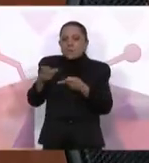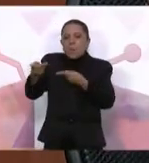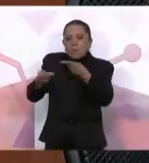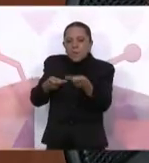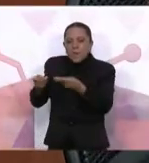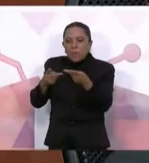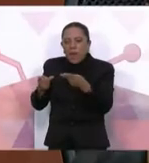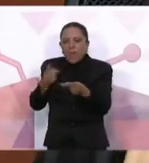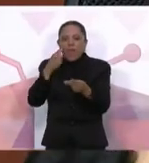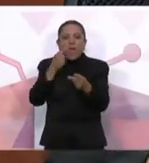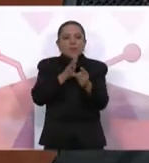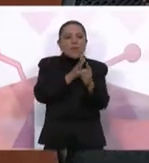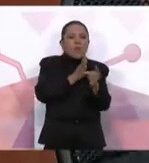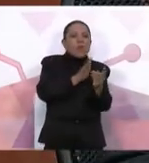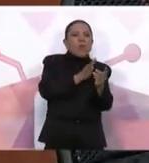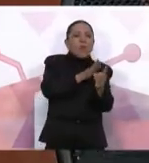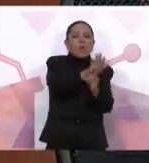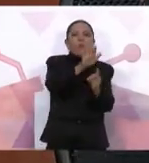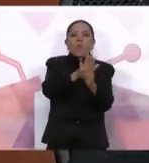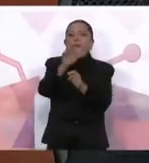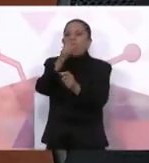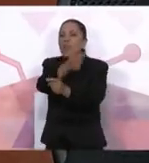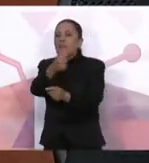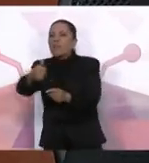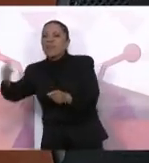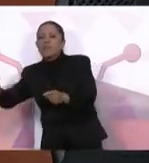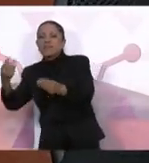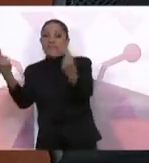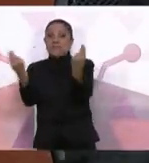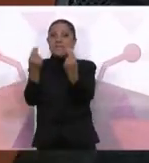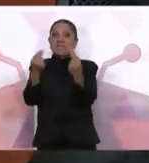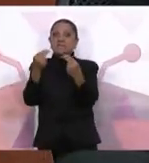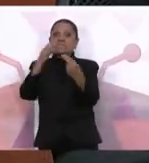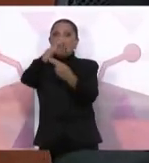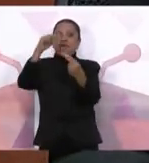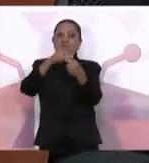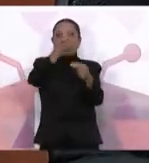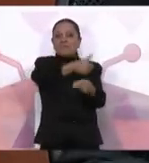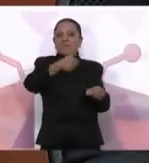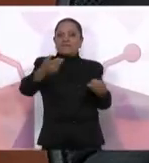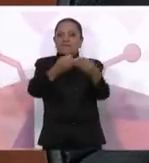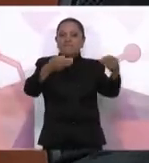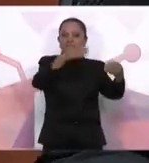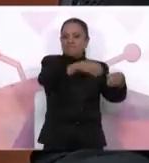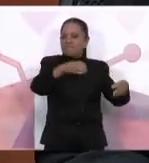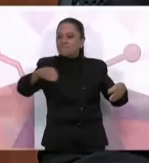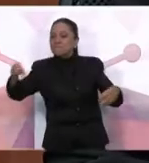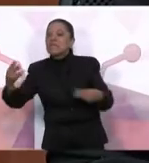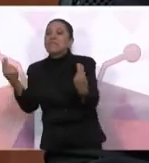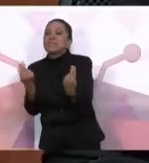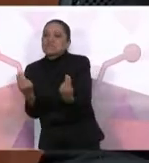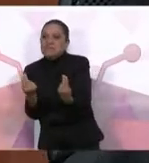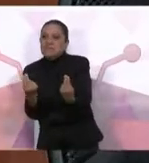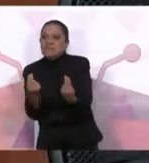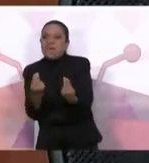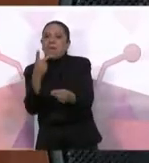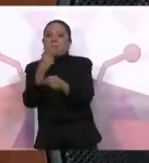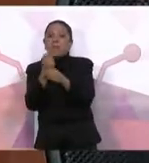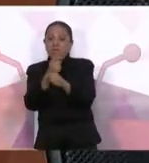las necesidades respecto de cada región de cada territorio ya partir de esa detección de las necesidades